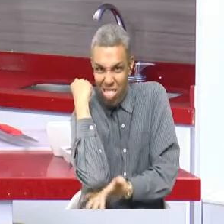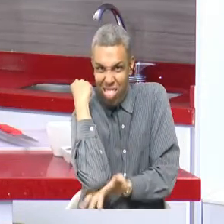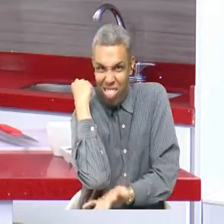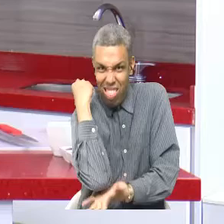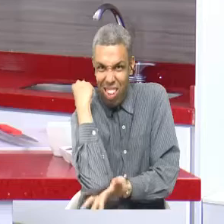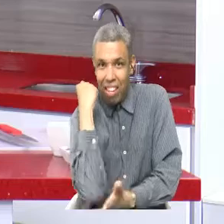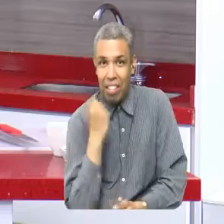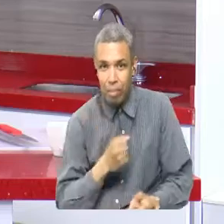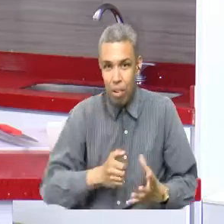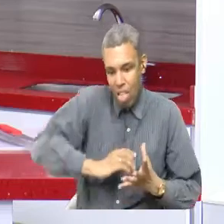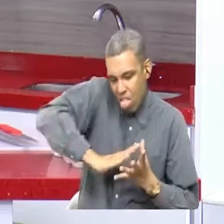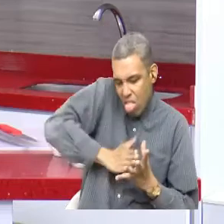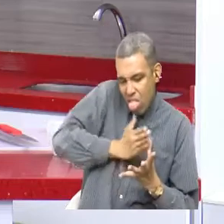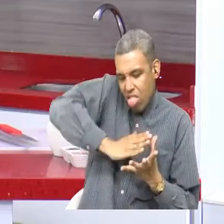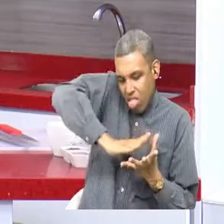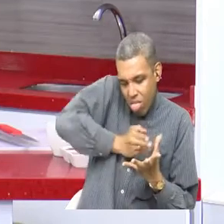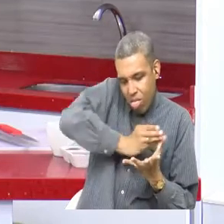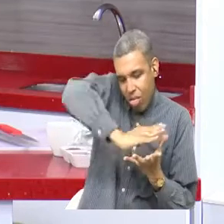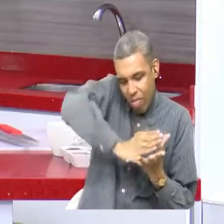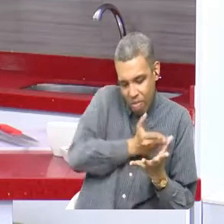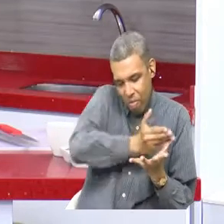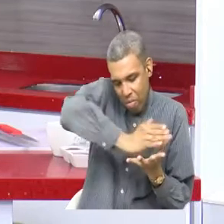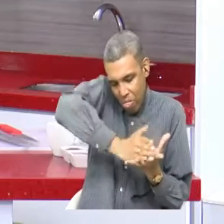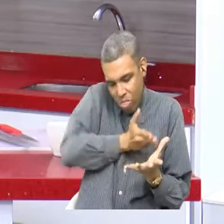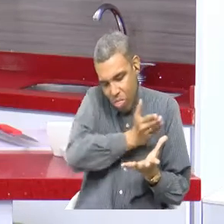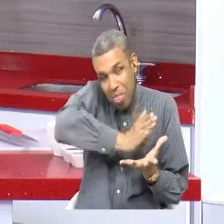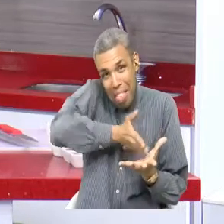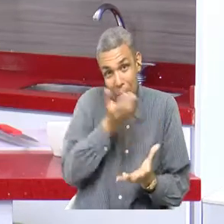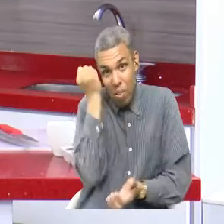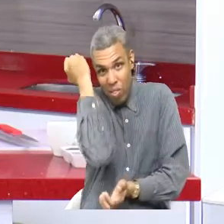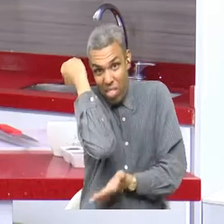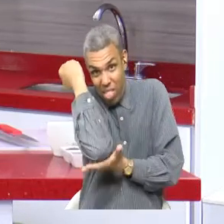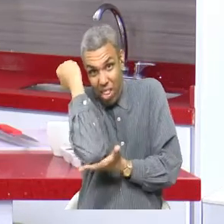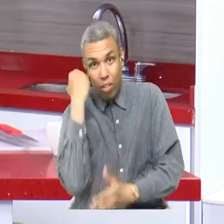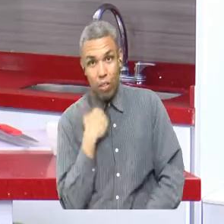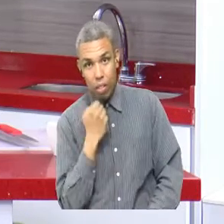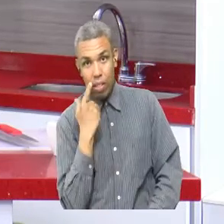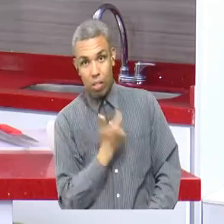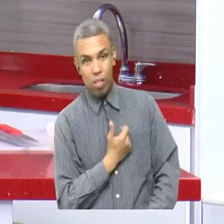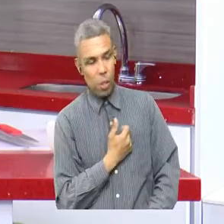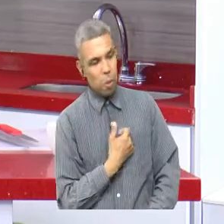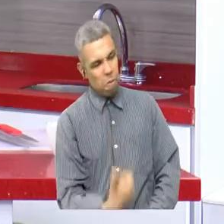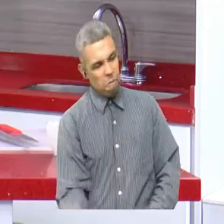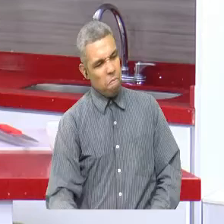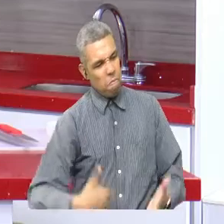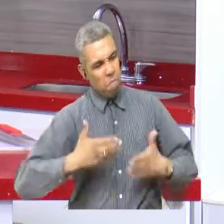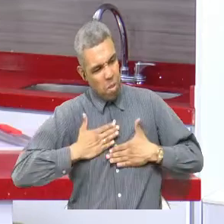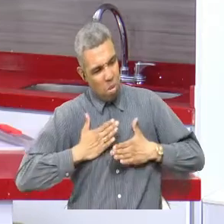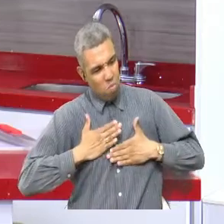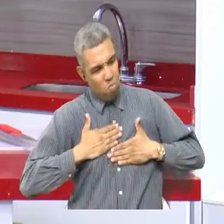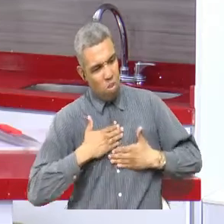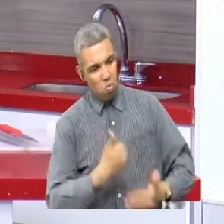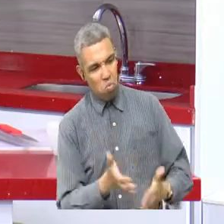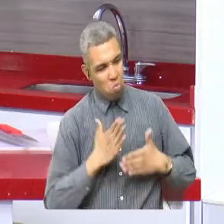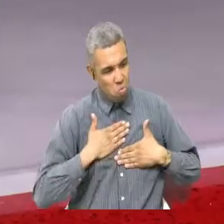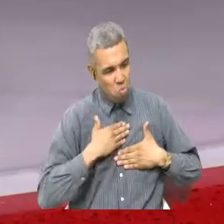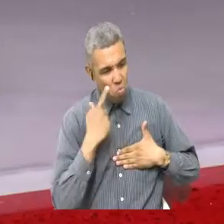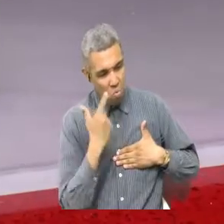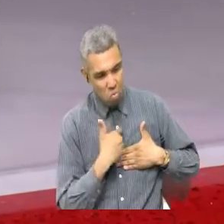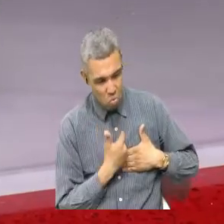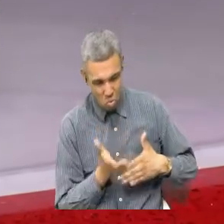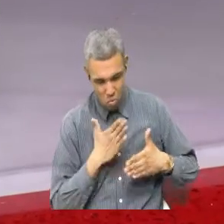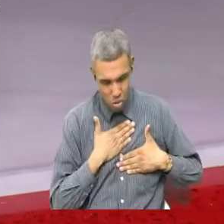la espátula. Idea. Entonces también recibe. Y la idea es que sea de este material, como de goma, de silicona. Ajá, silicona. Que se